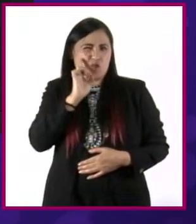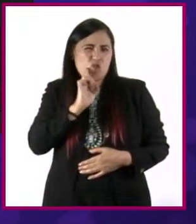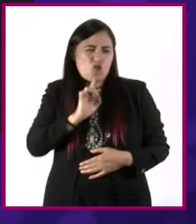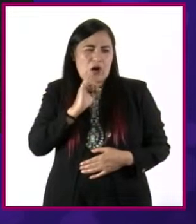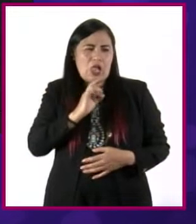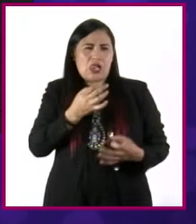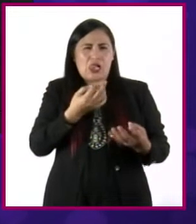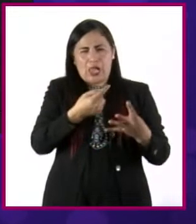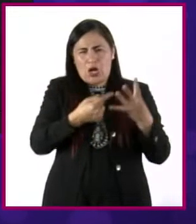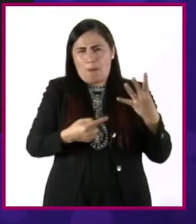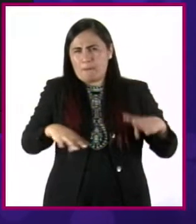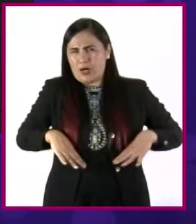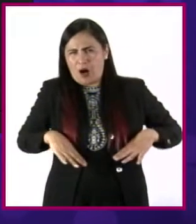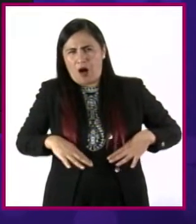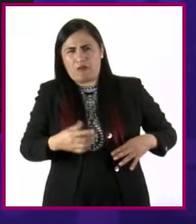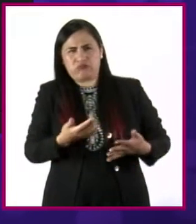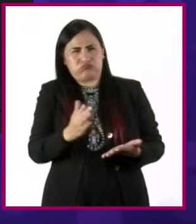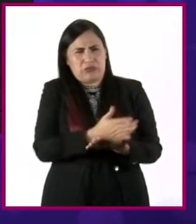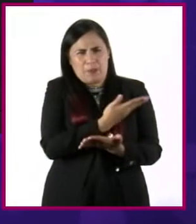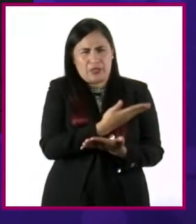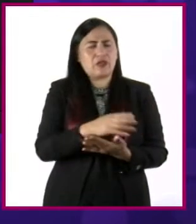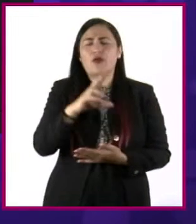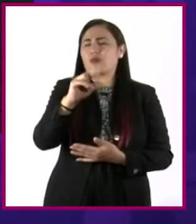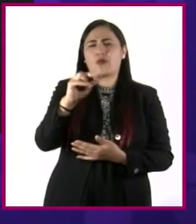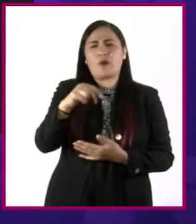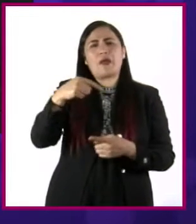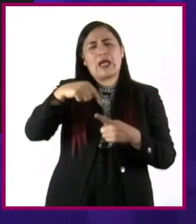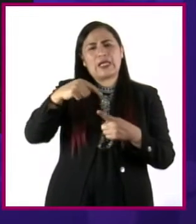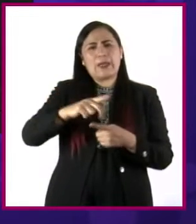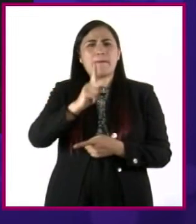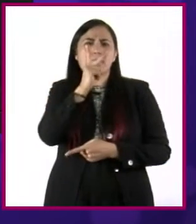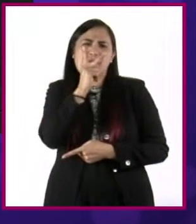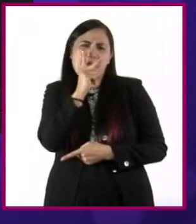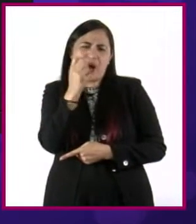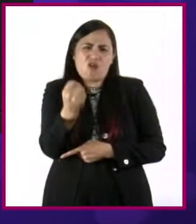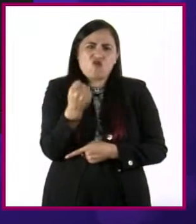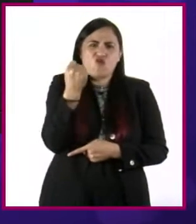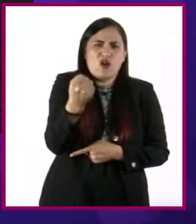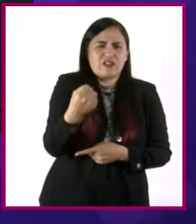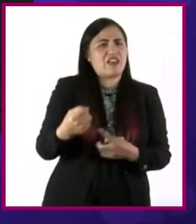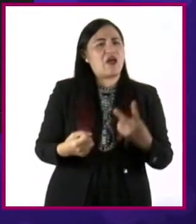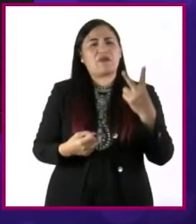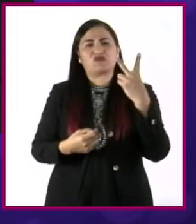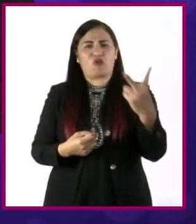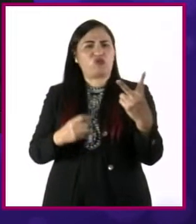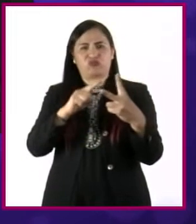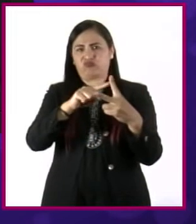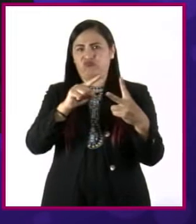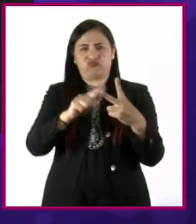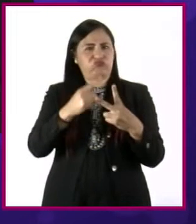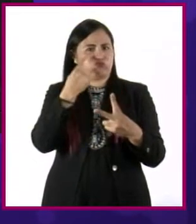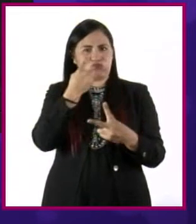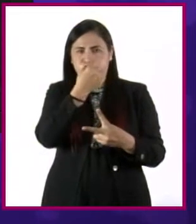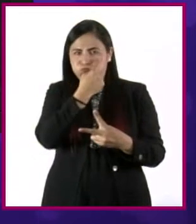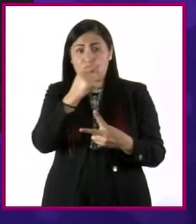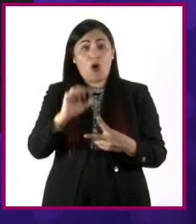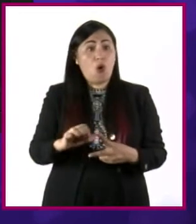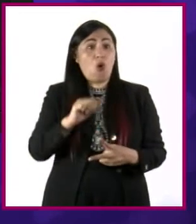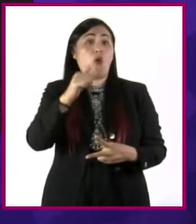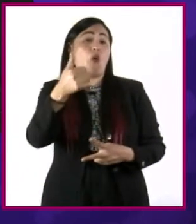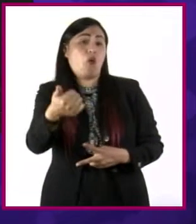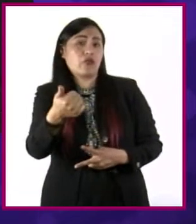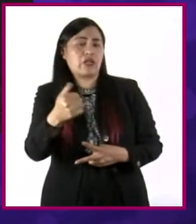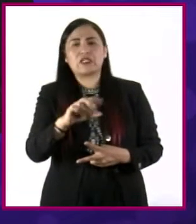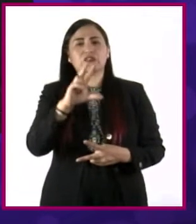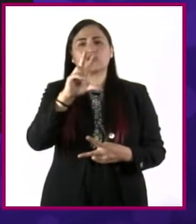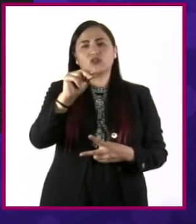de sociedades, las patriarcales, solemos ver la vida así en términos binarios. Y las personas no binarias y las personas